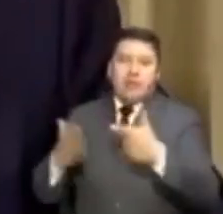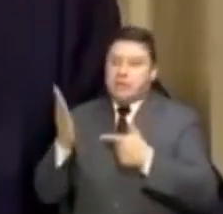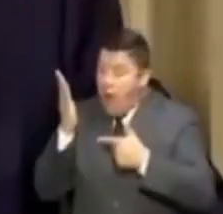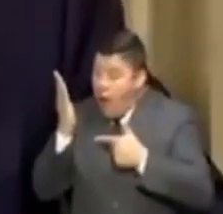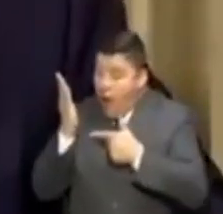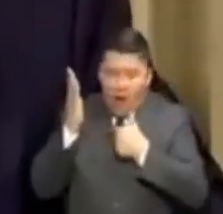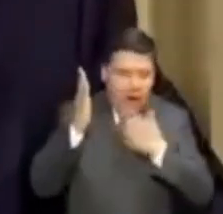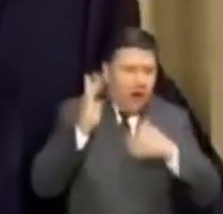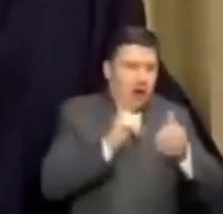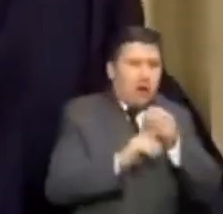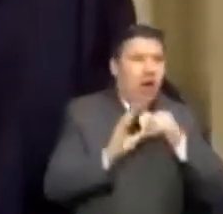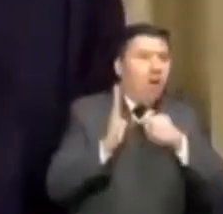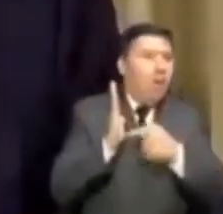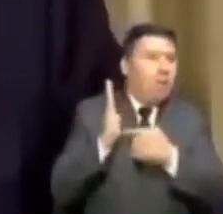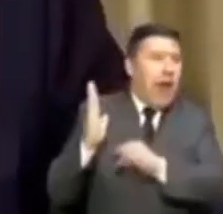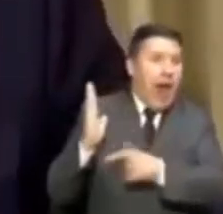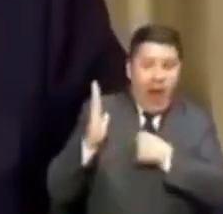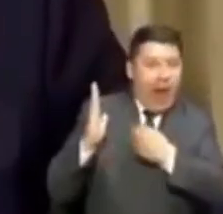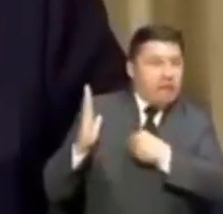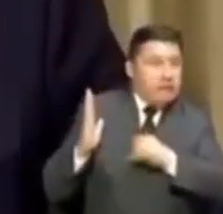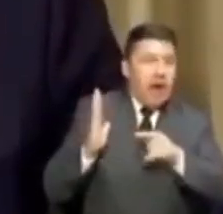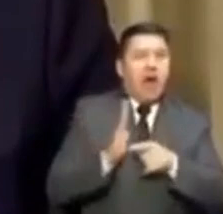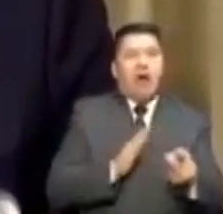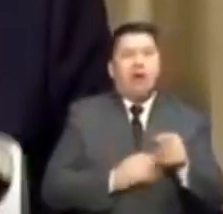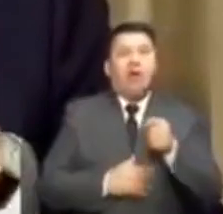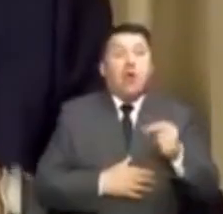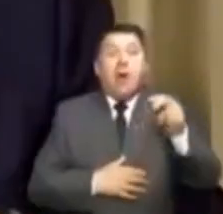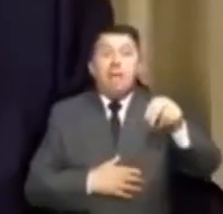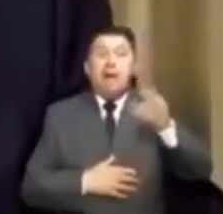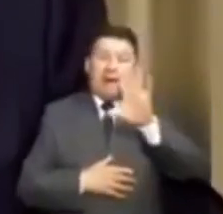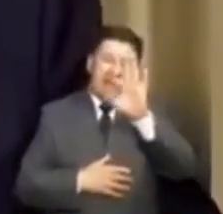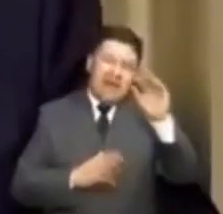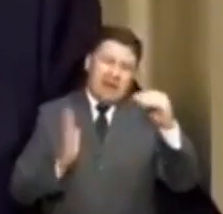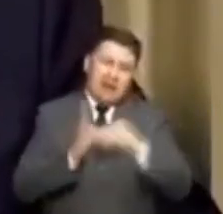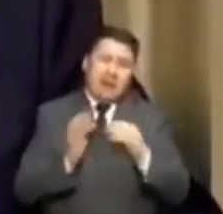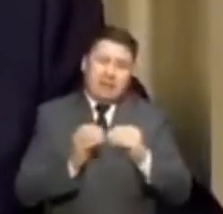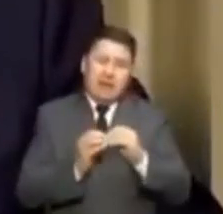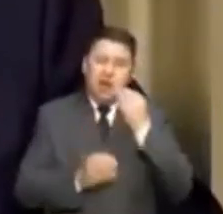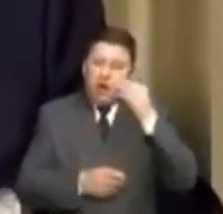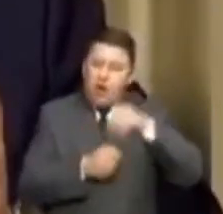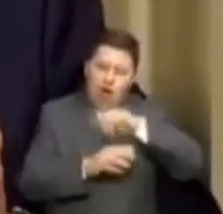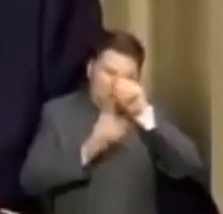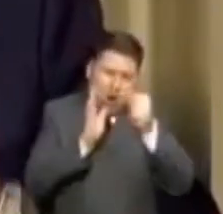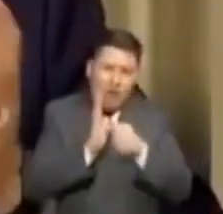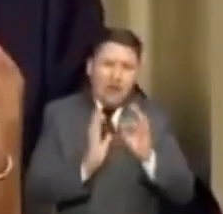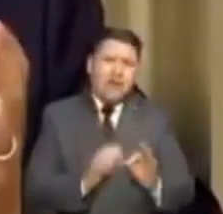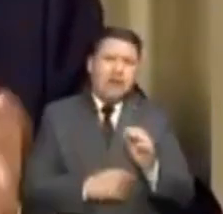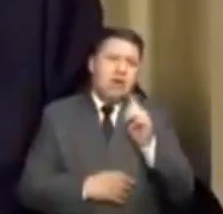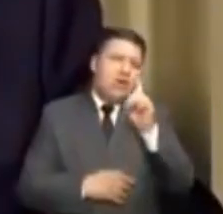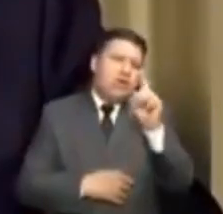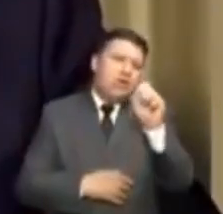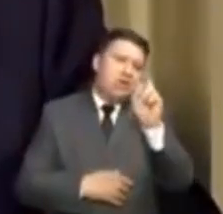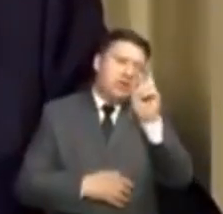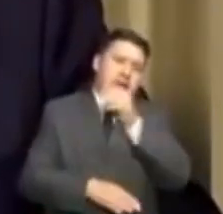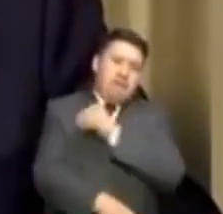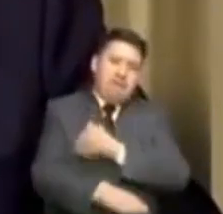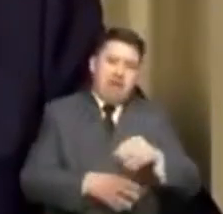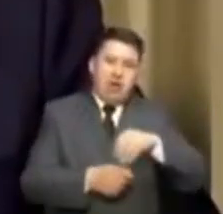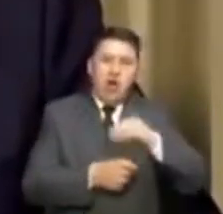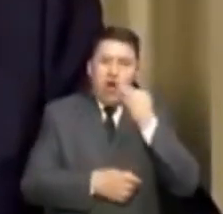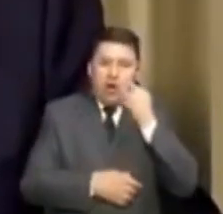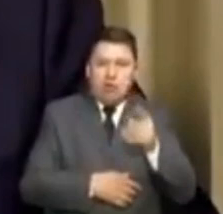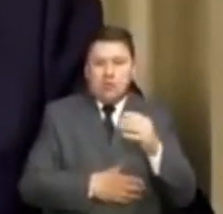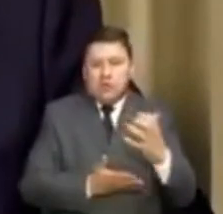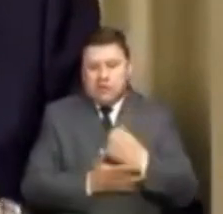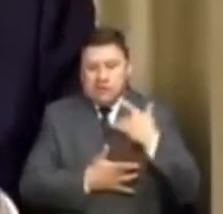el próximo martes, desde ayer hasta el próximo martes, llegaremos a 500.000 hogares, completando cerca de 1.7 millones de hogares